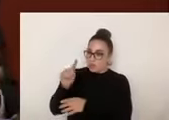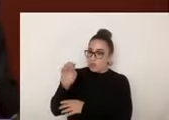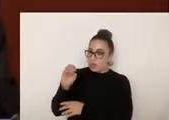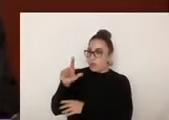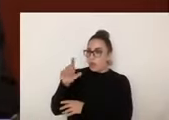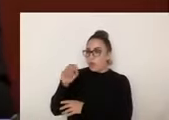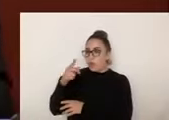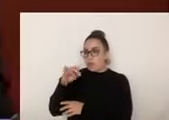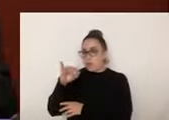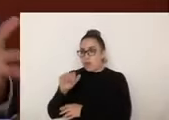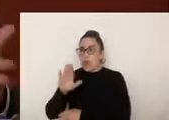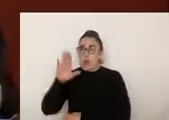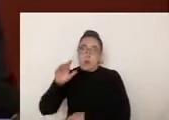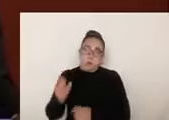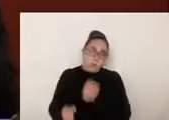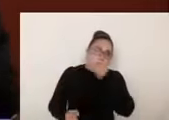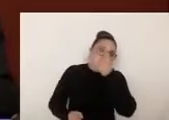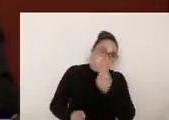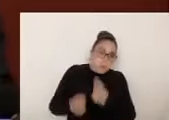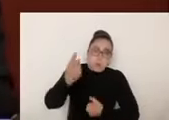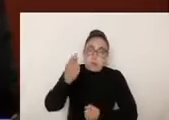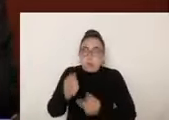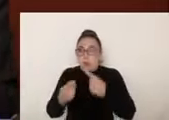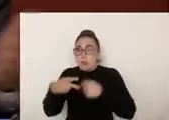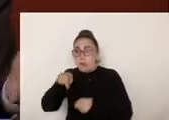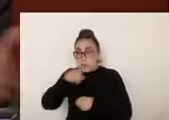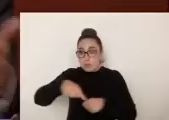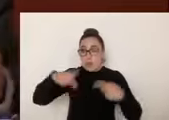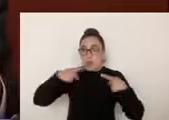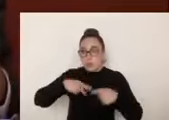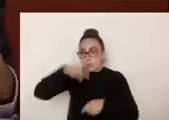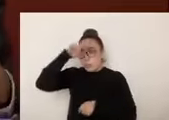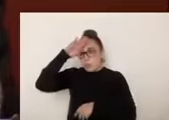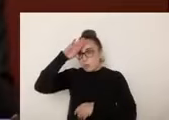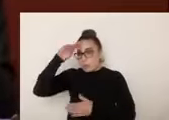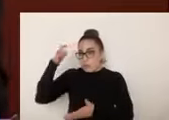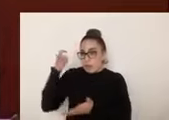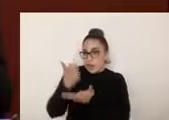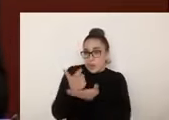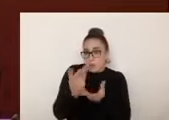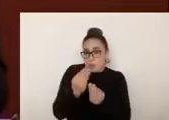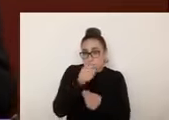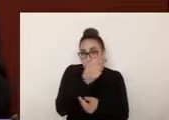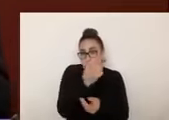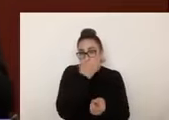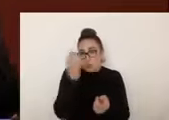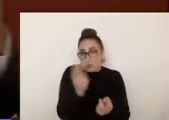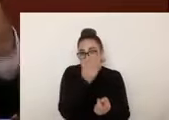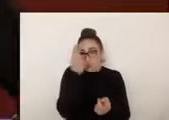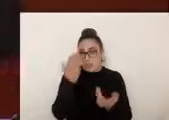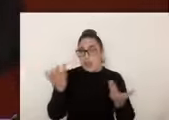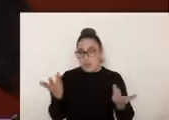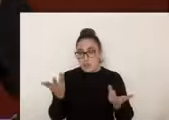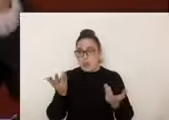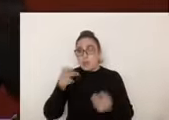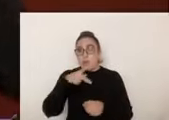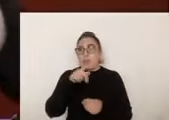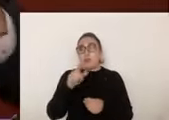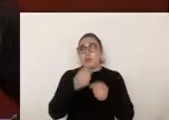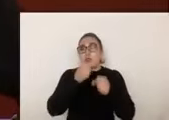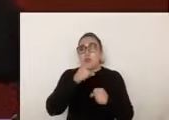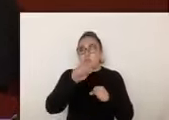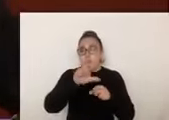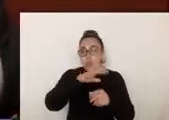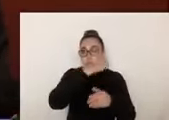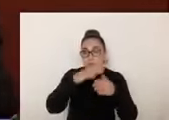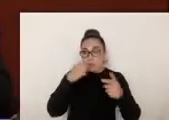muy pocos. Y sin embargo están ahí, son personas muy inteligentes que pagan mucho por estar ahí y dicen, bueno, pues un cierto interés además en lo